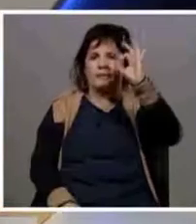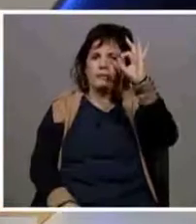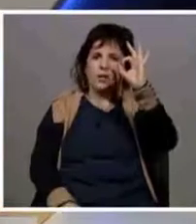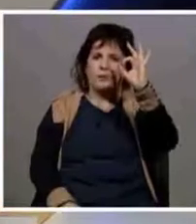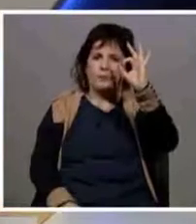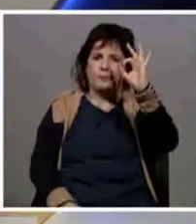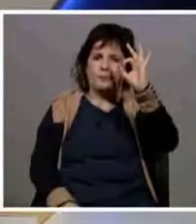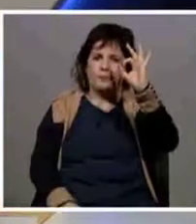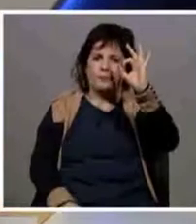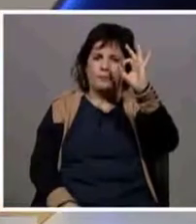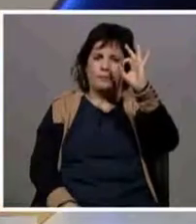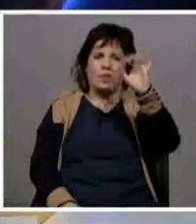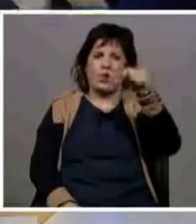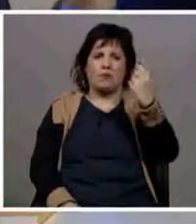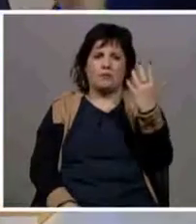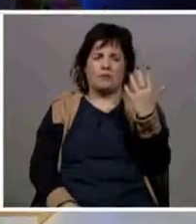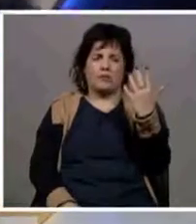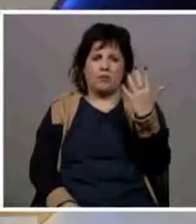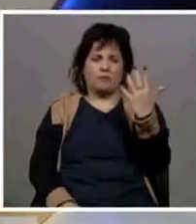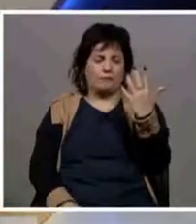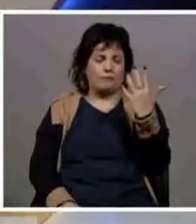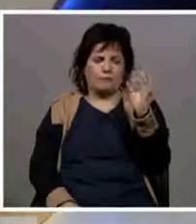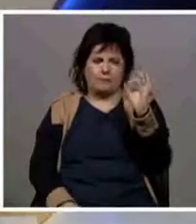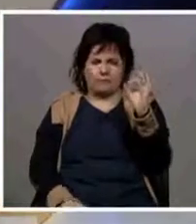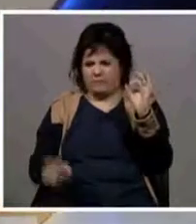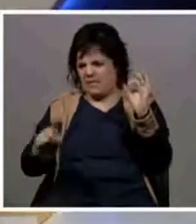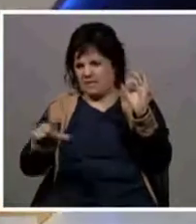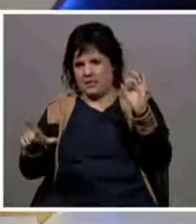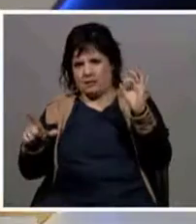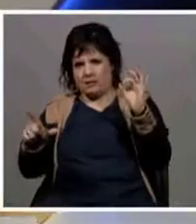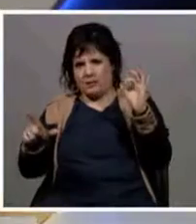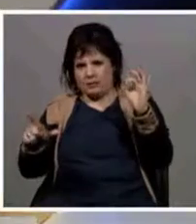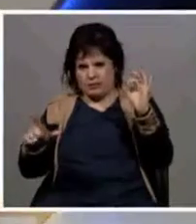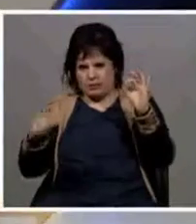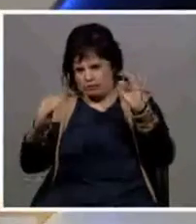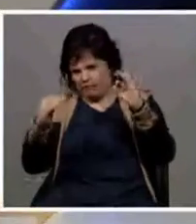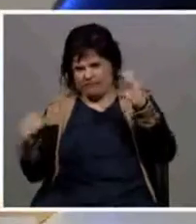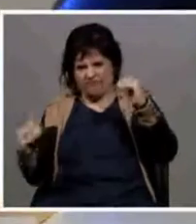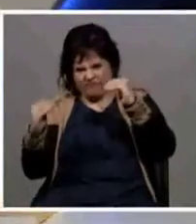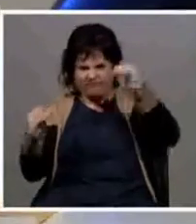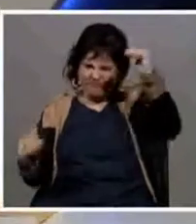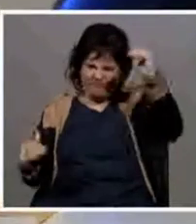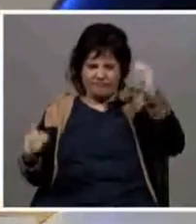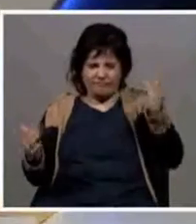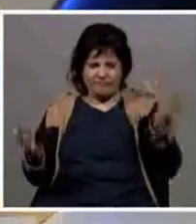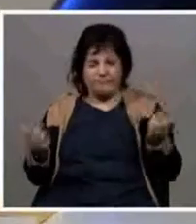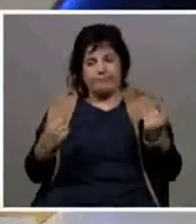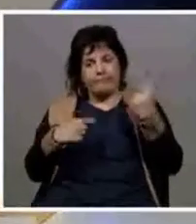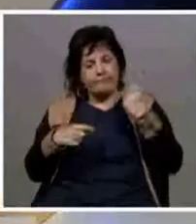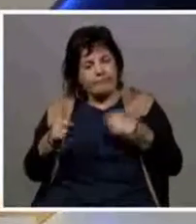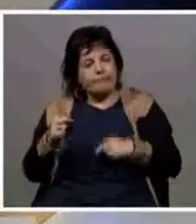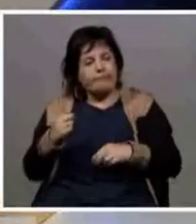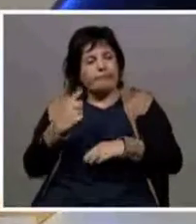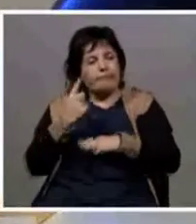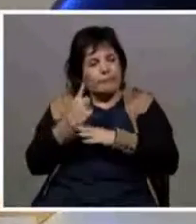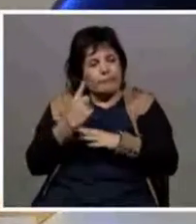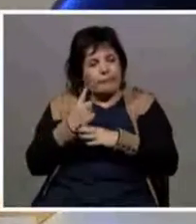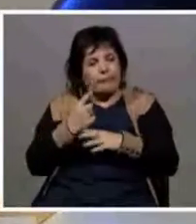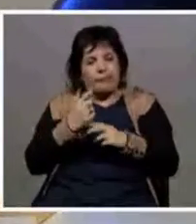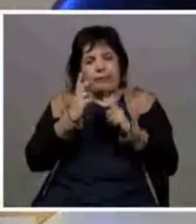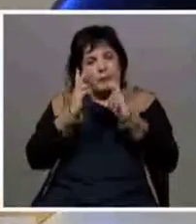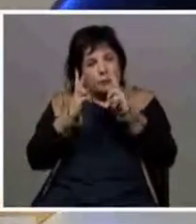0 5 % si esas son las grandes brechas entonces lo primero que señalamos hemos señalado es que